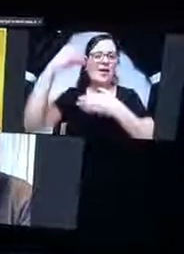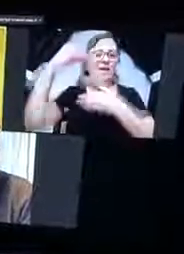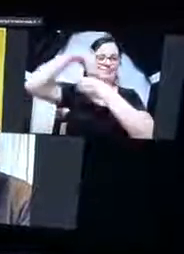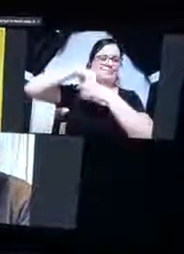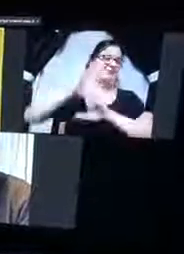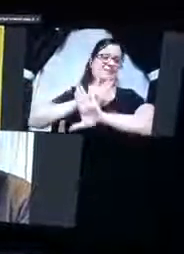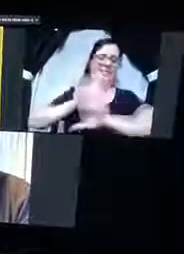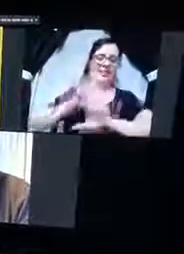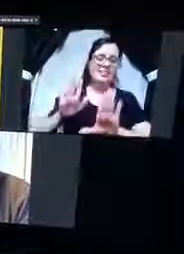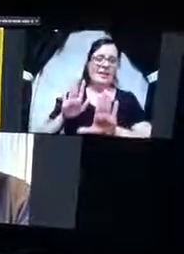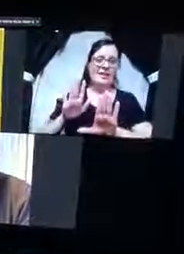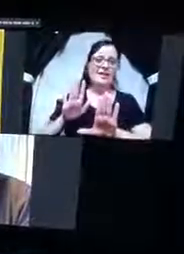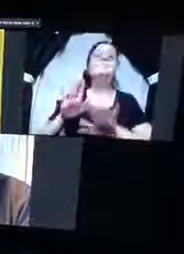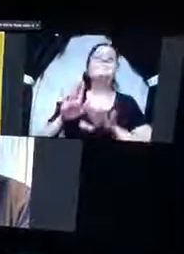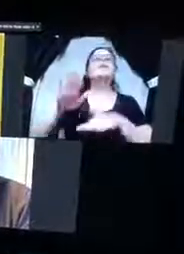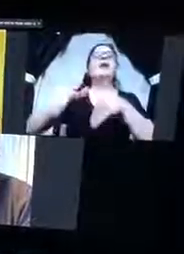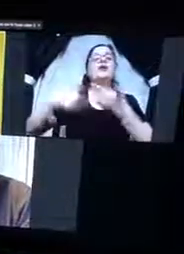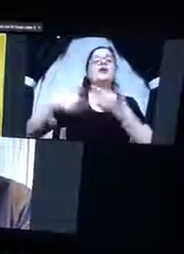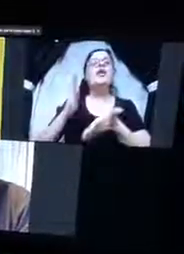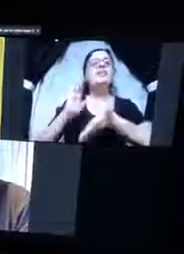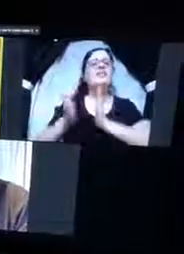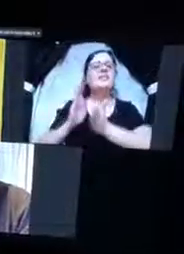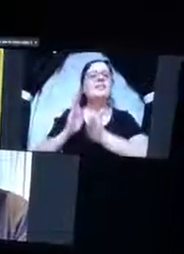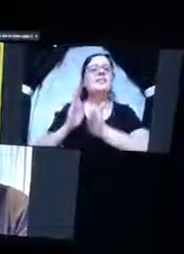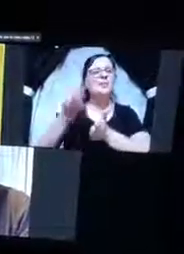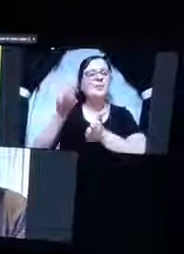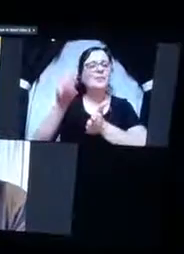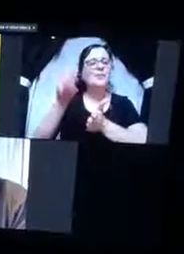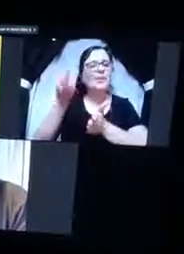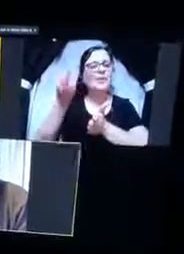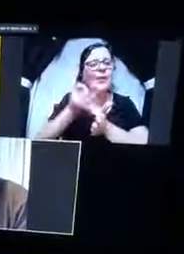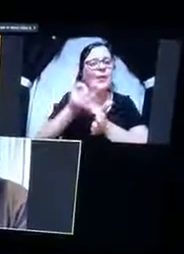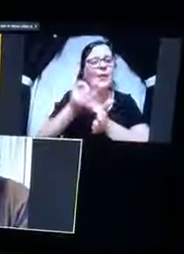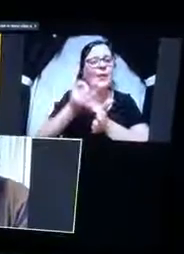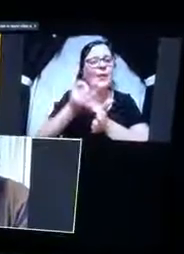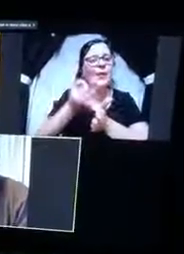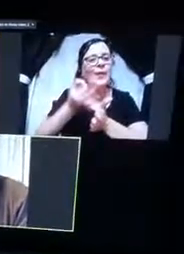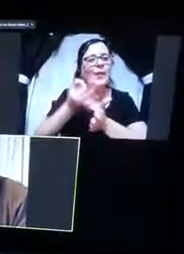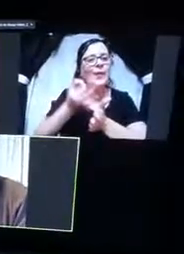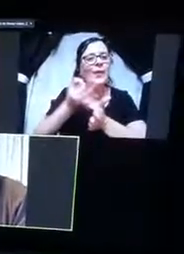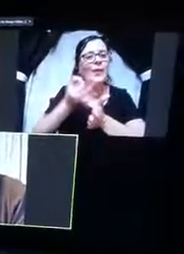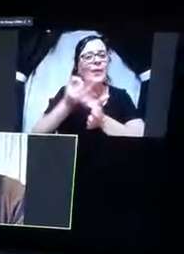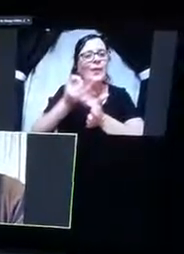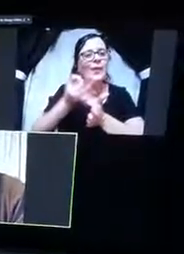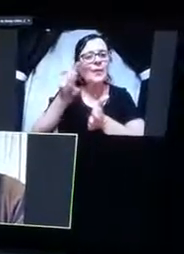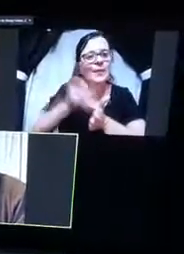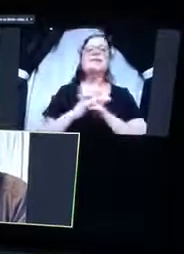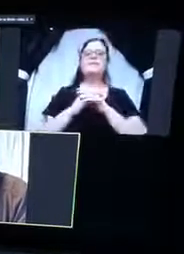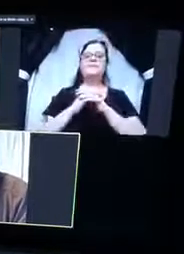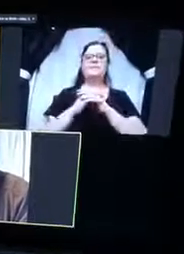ahí, pero con profesionales que sepan guiar. Mónica.